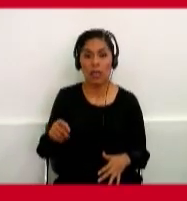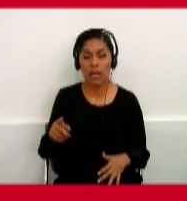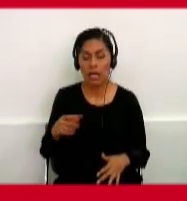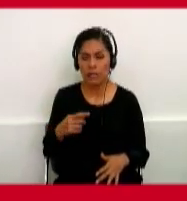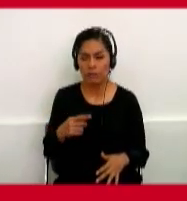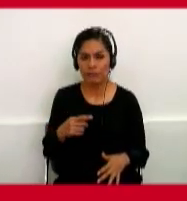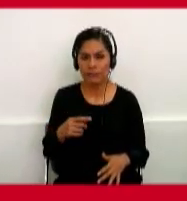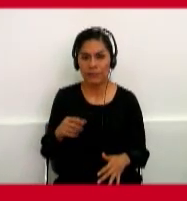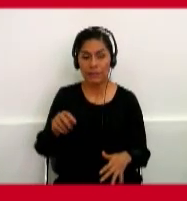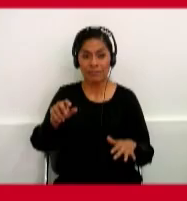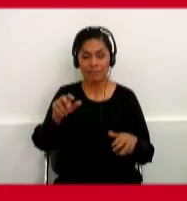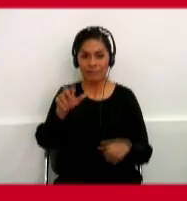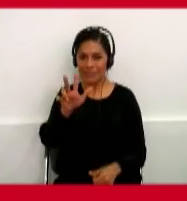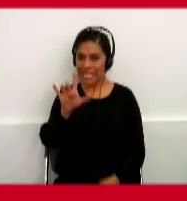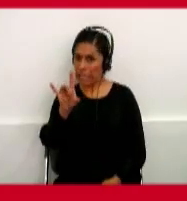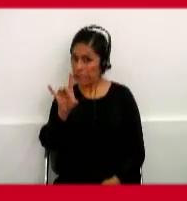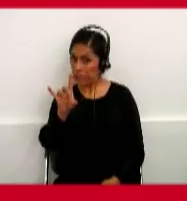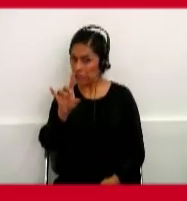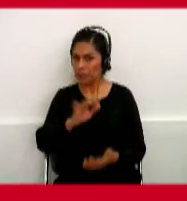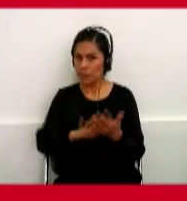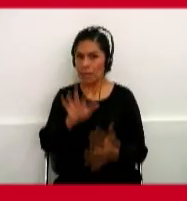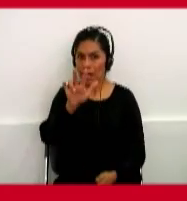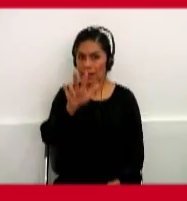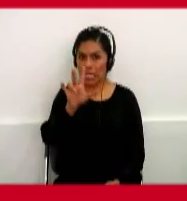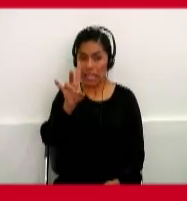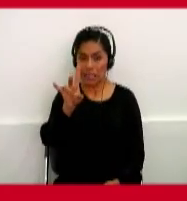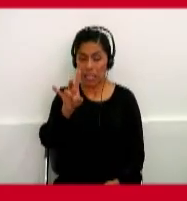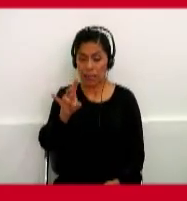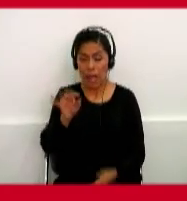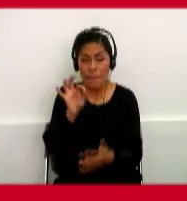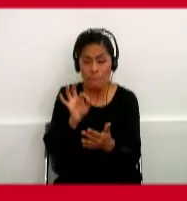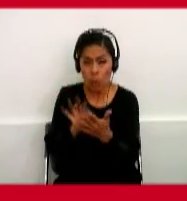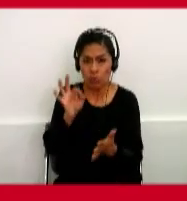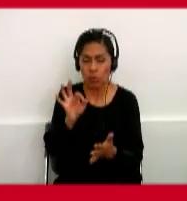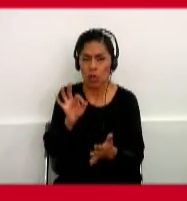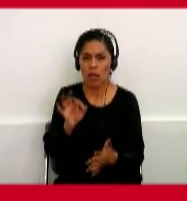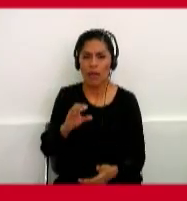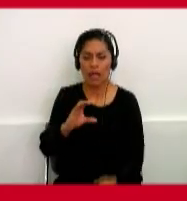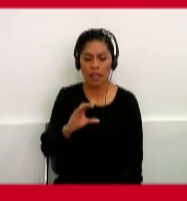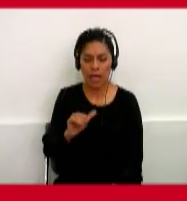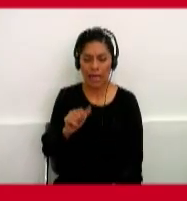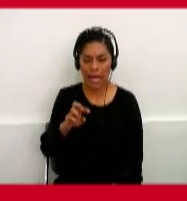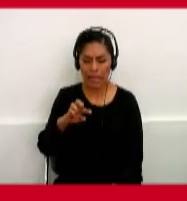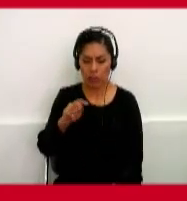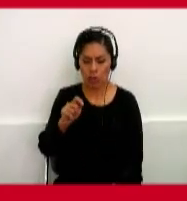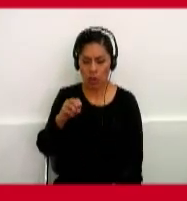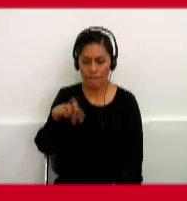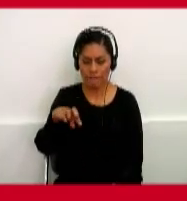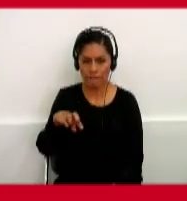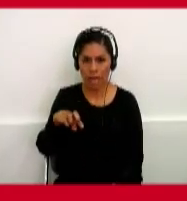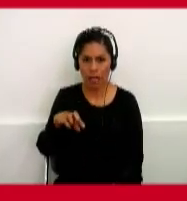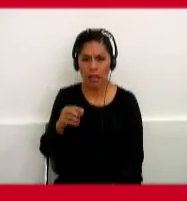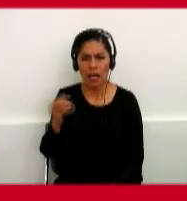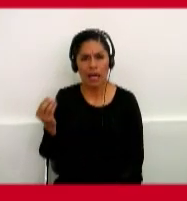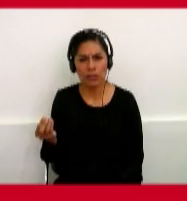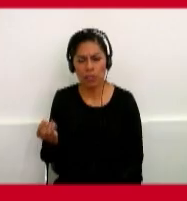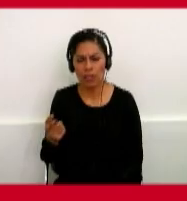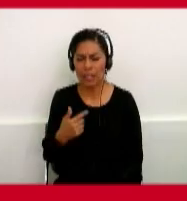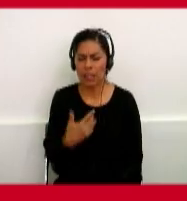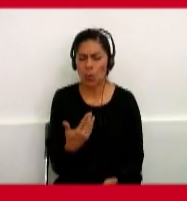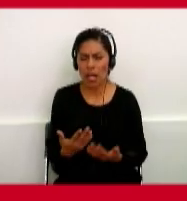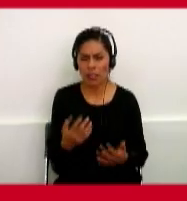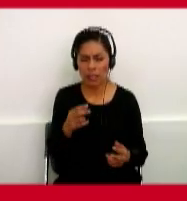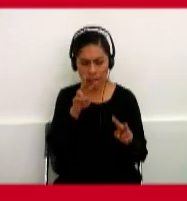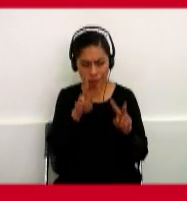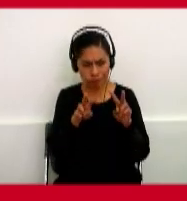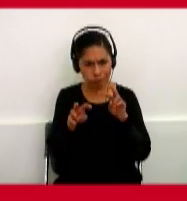$37.5 por tonelada. Ese cutoff está por encima del cutoff económico del método propiamente tal. Entonces, con este tipo de análisis